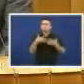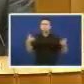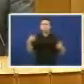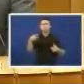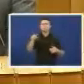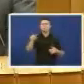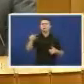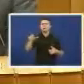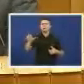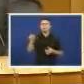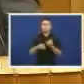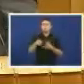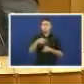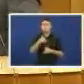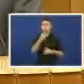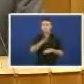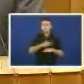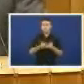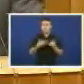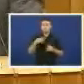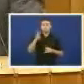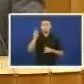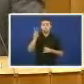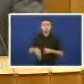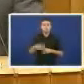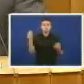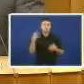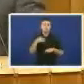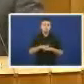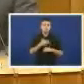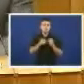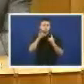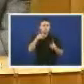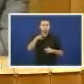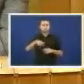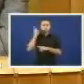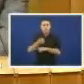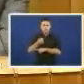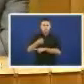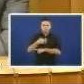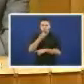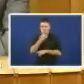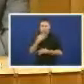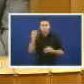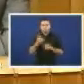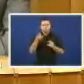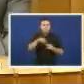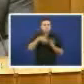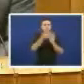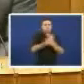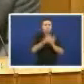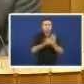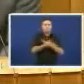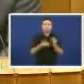para ser líder hai que saber tender pontes. En Mali, ao seu paso polaco top ata agora, señor Feijó vostedes